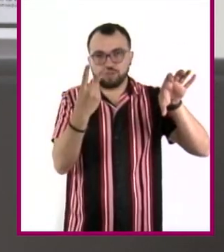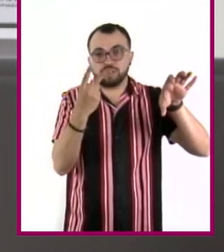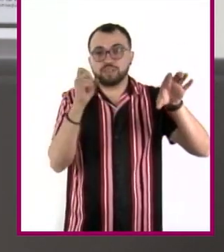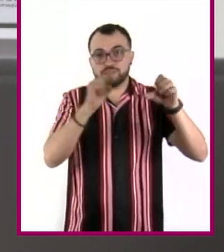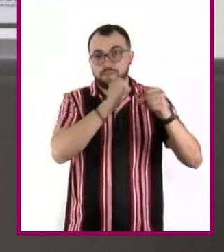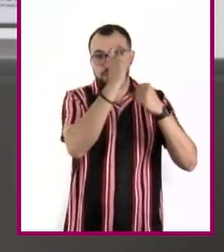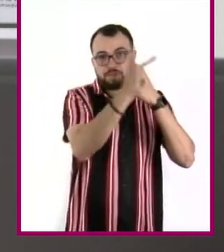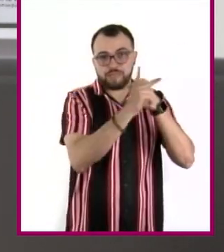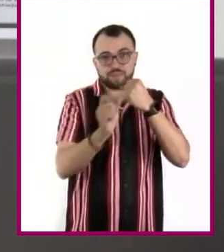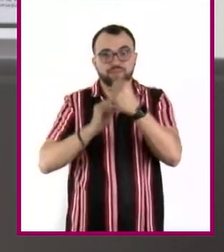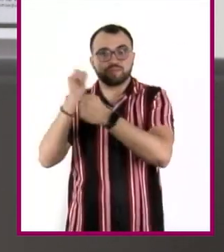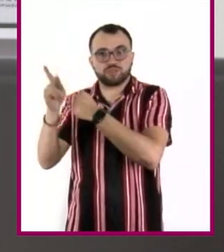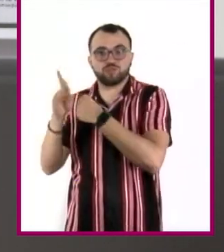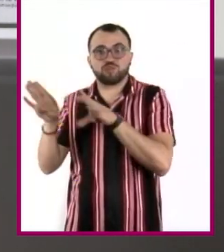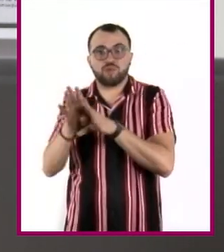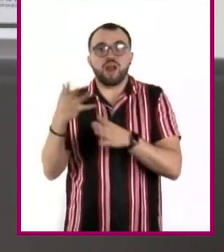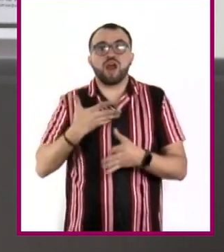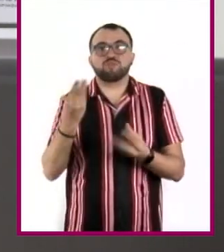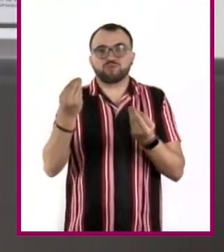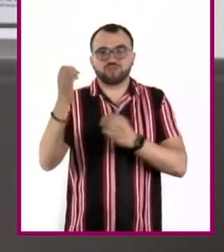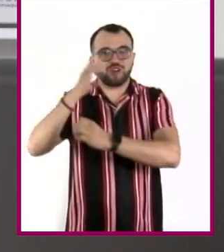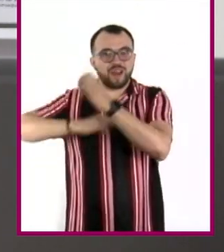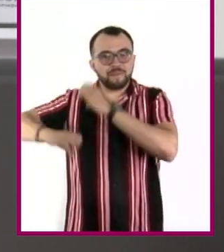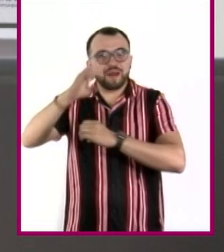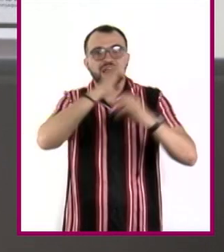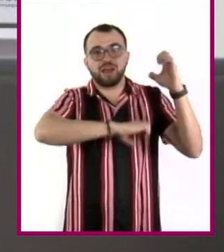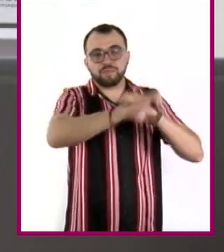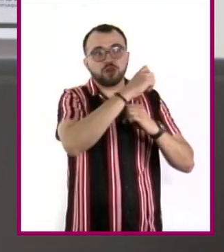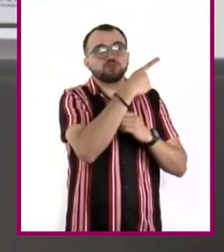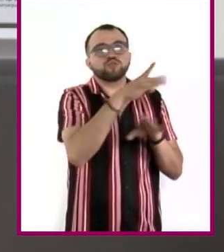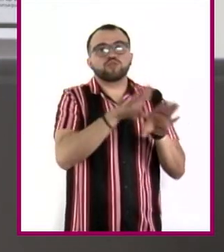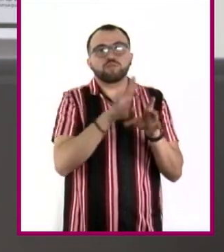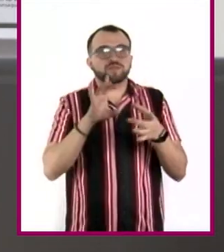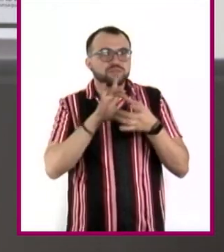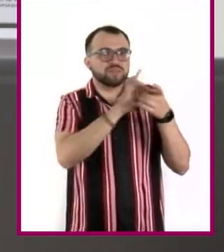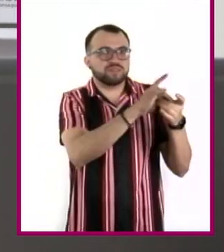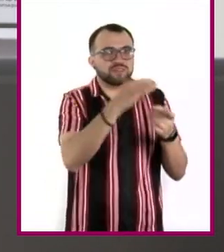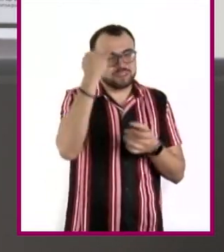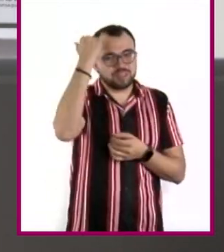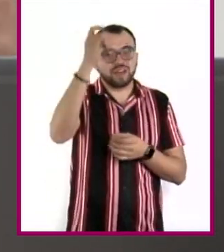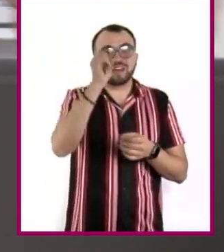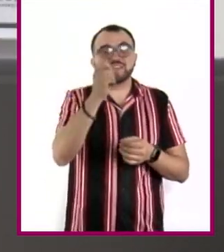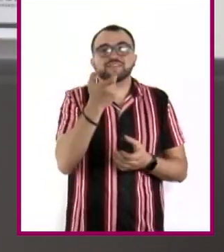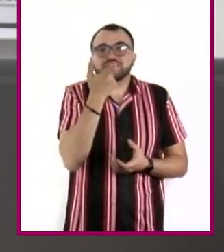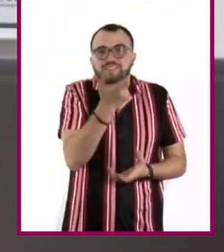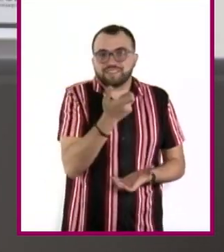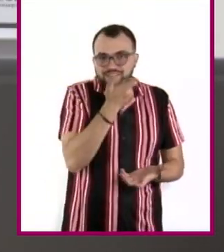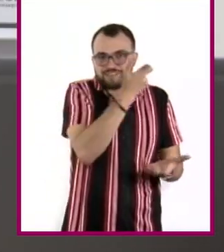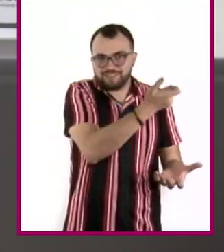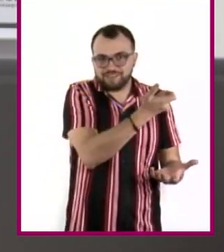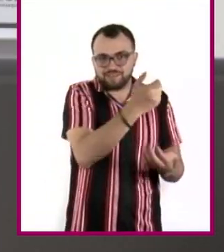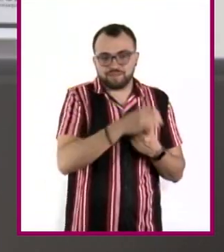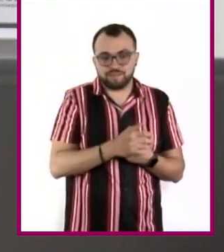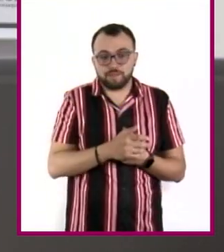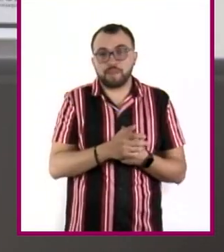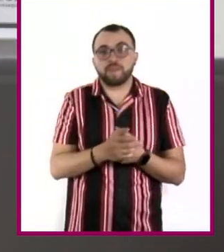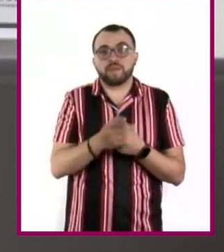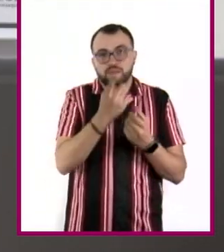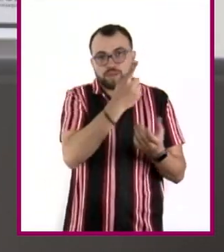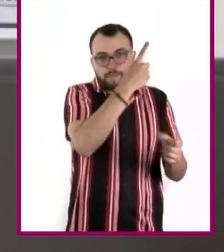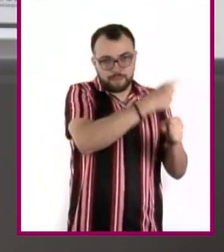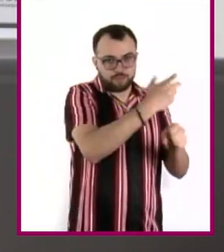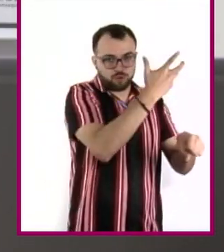altamente industrializados y que estaban alineados con las ideas capitalistas defendidas por Estados Unidos. Por otro lado, el segundo